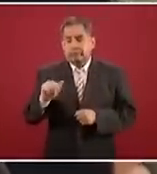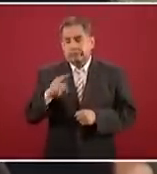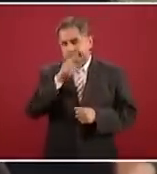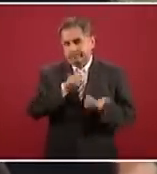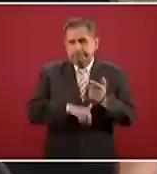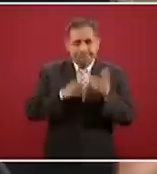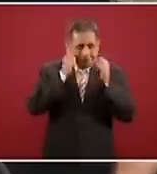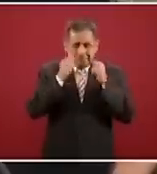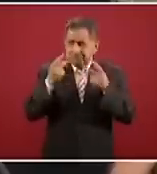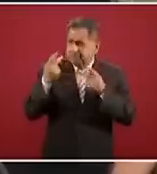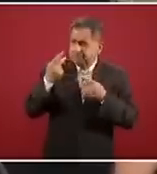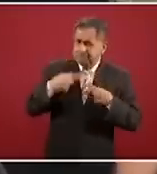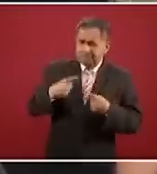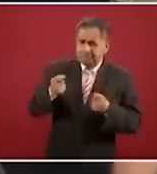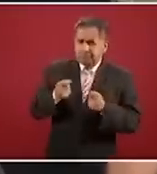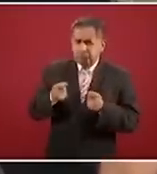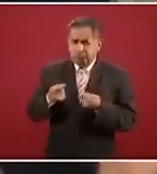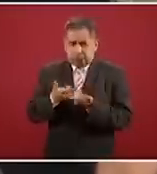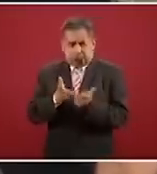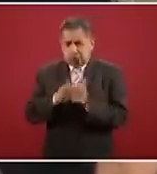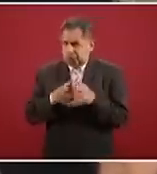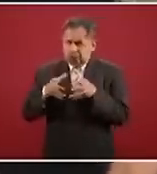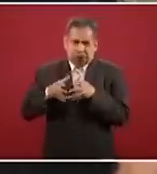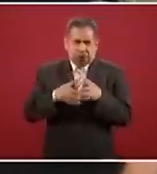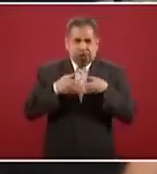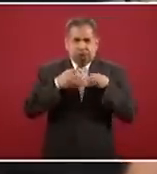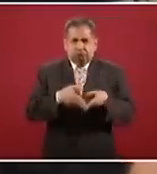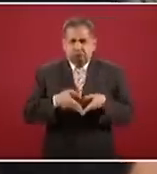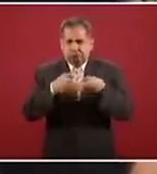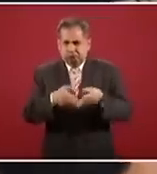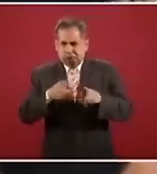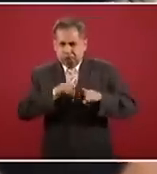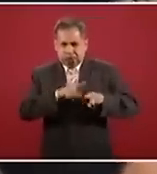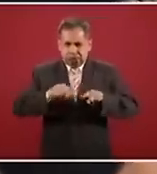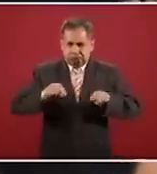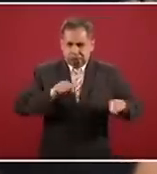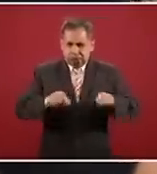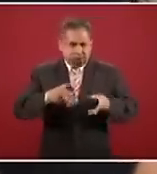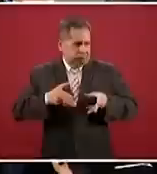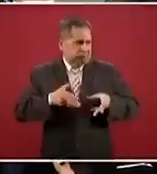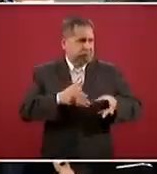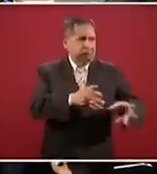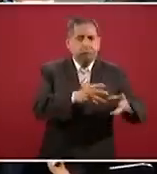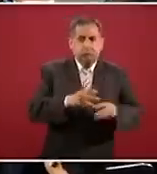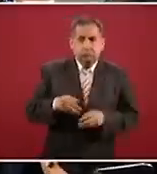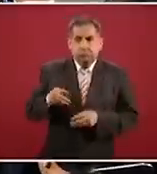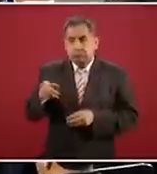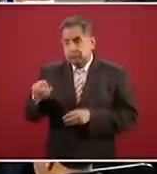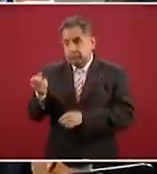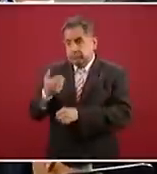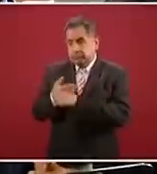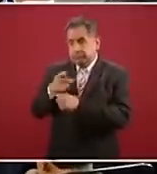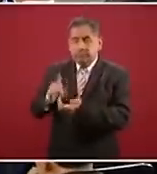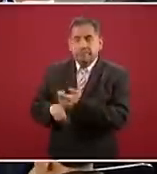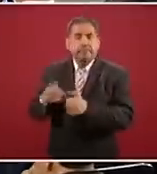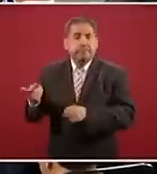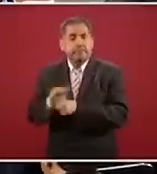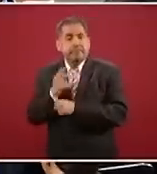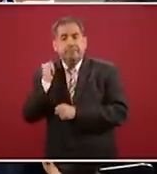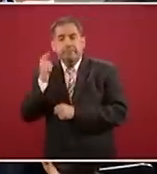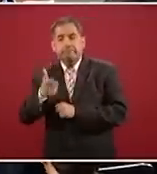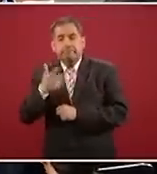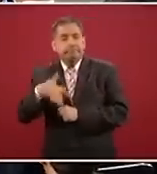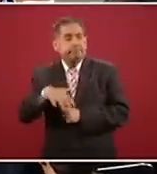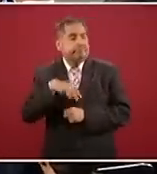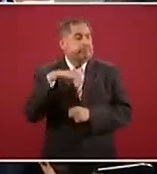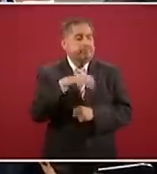marina. Fueron en tumulto, o sea, varias lanchas. No sé si hubo algún reporte, secretario, acerca de si hubo un operativo,